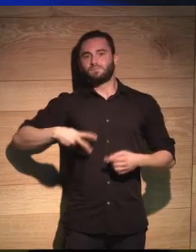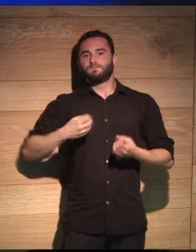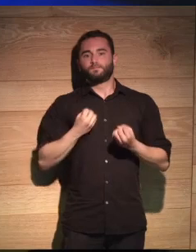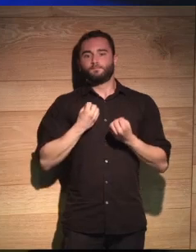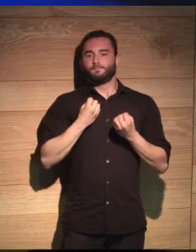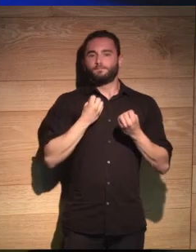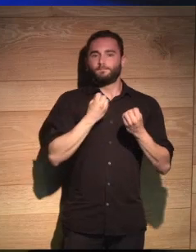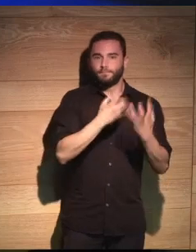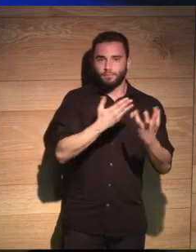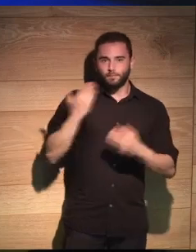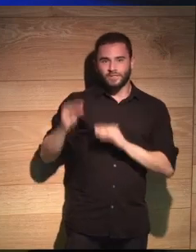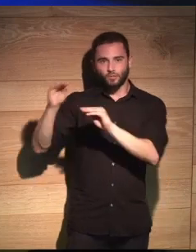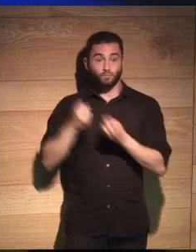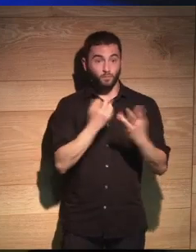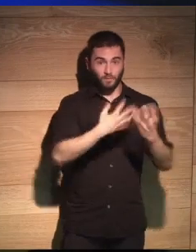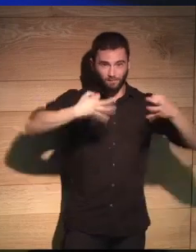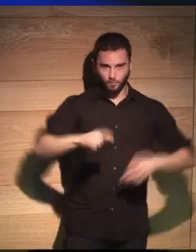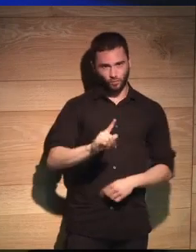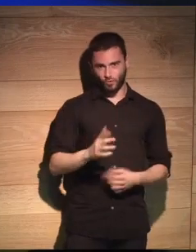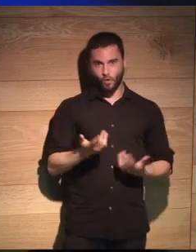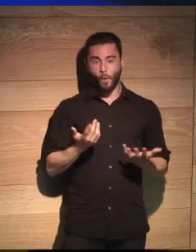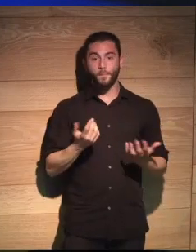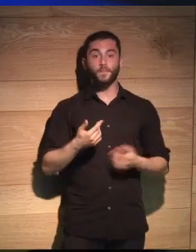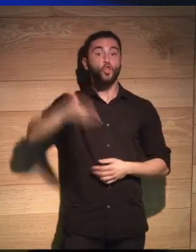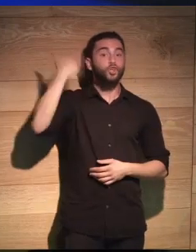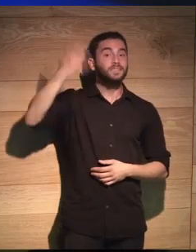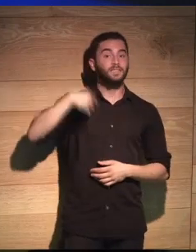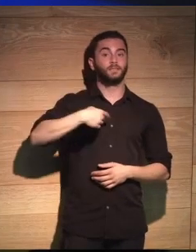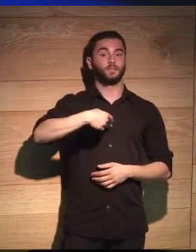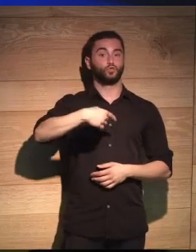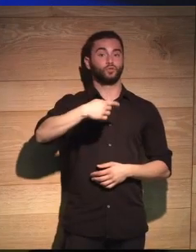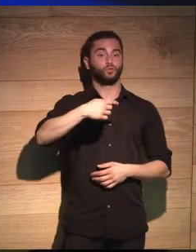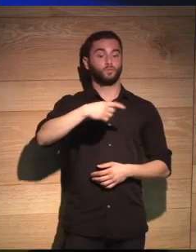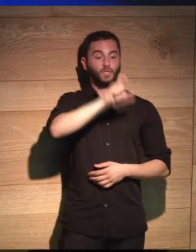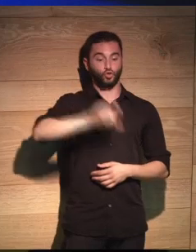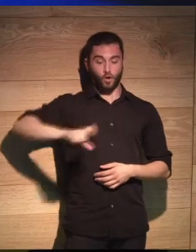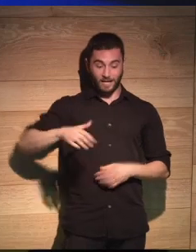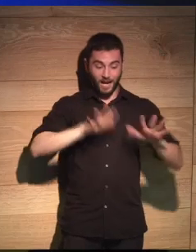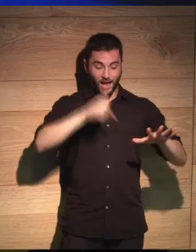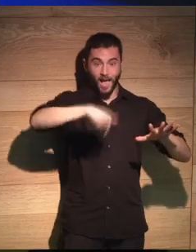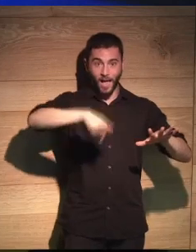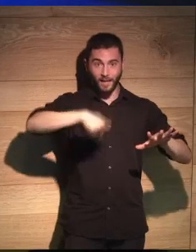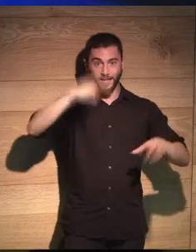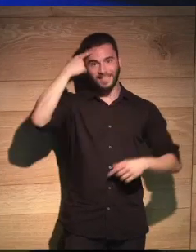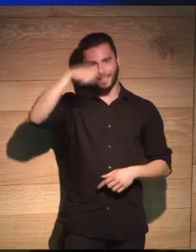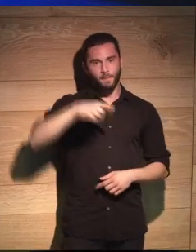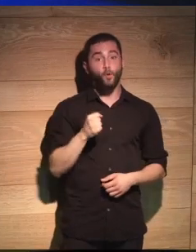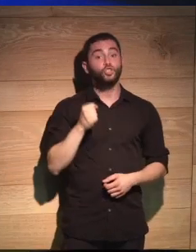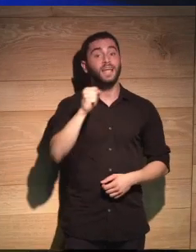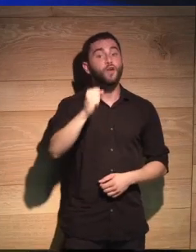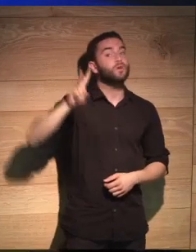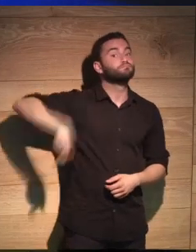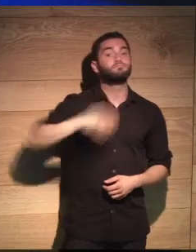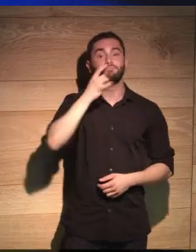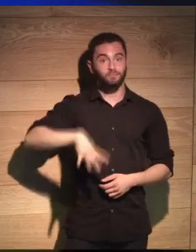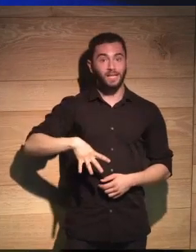que estuvimos aquí, en esta ciudad, en este edificio, sabemos que los verdaderos héroes, el